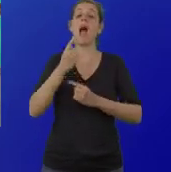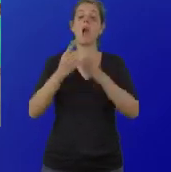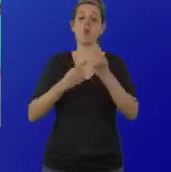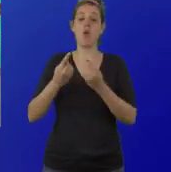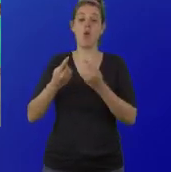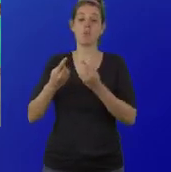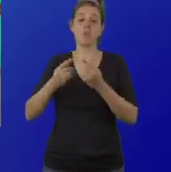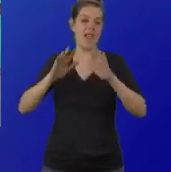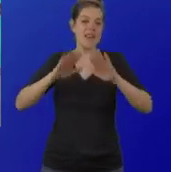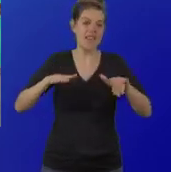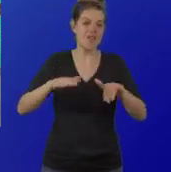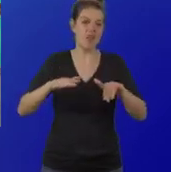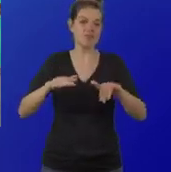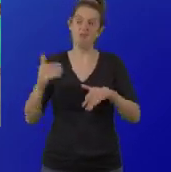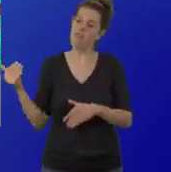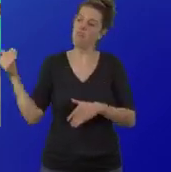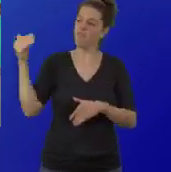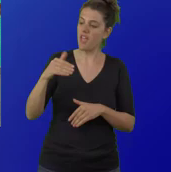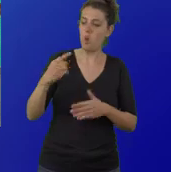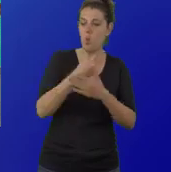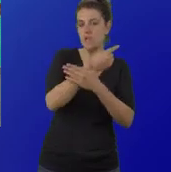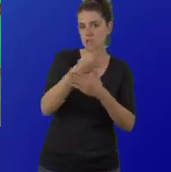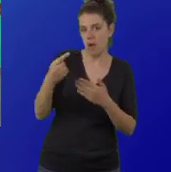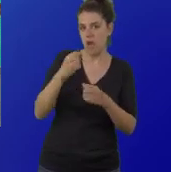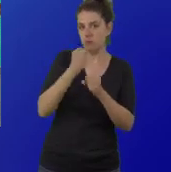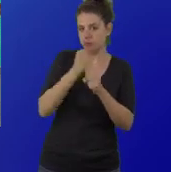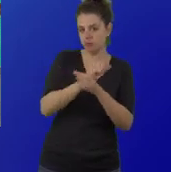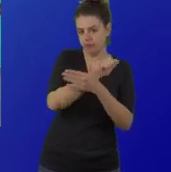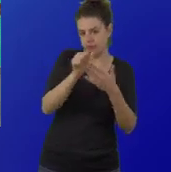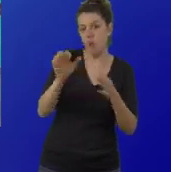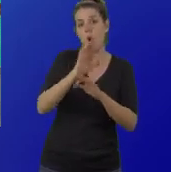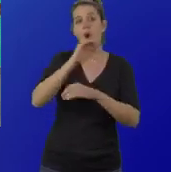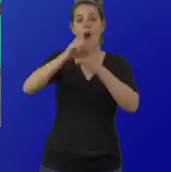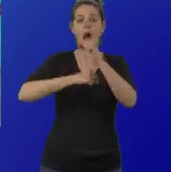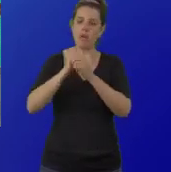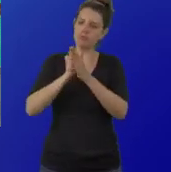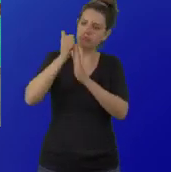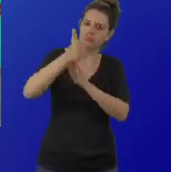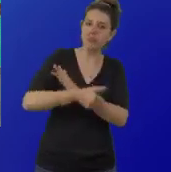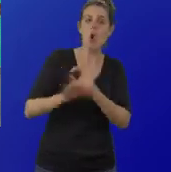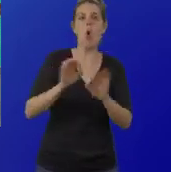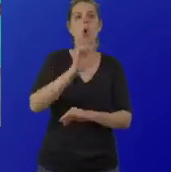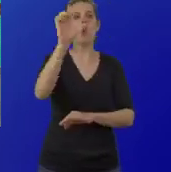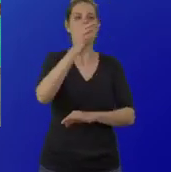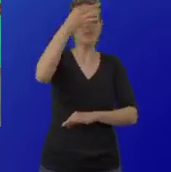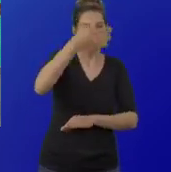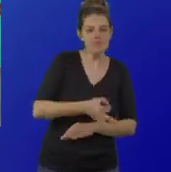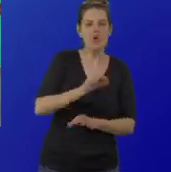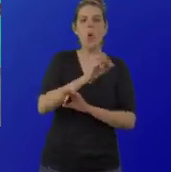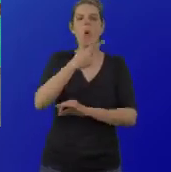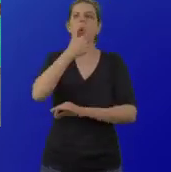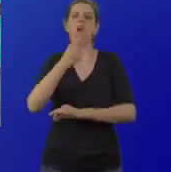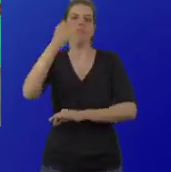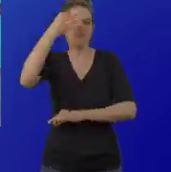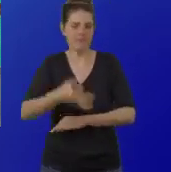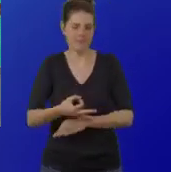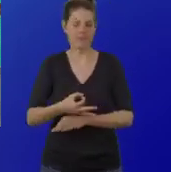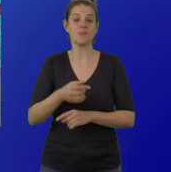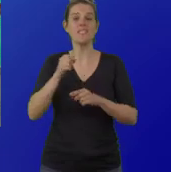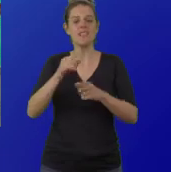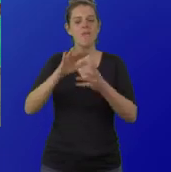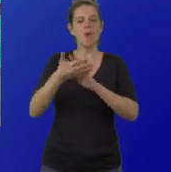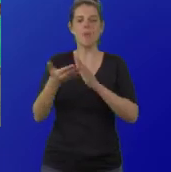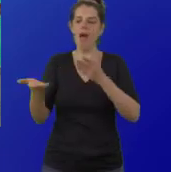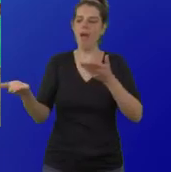niños que vienen a trabajar una semana, el año entero, lunes y martes o otros días de la semana, y ese